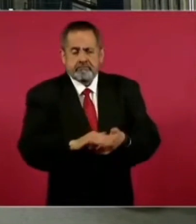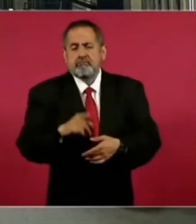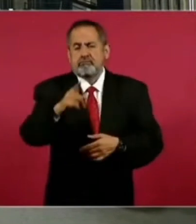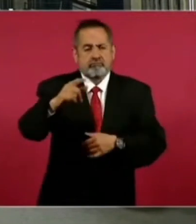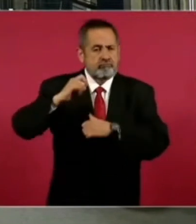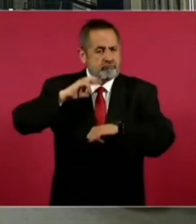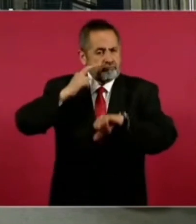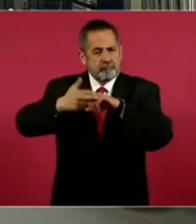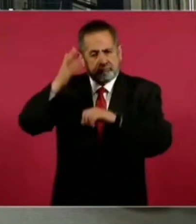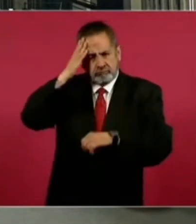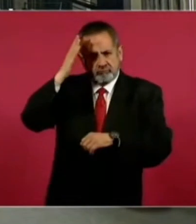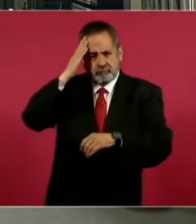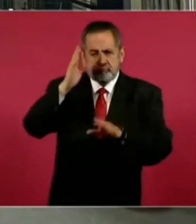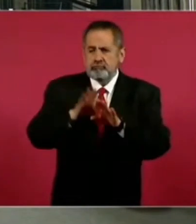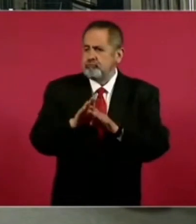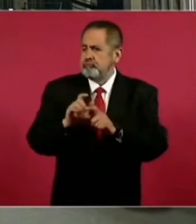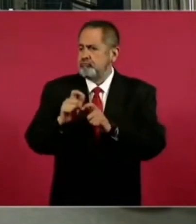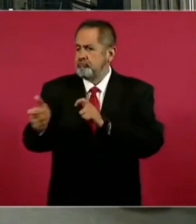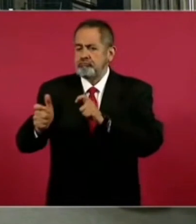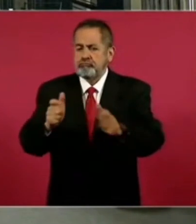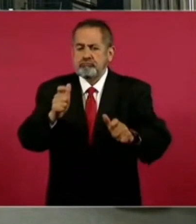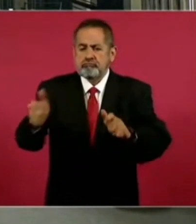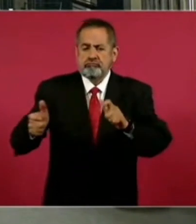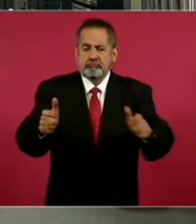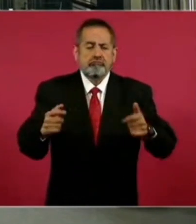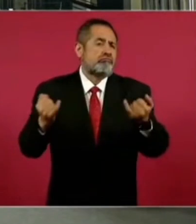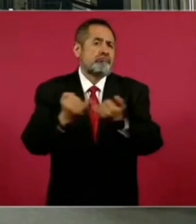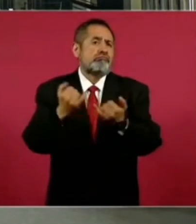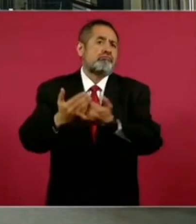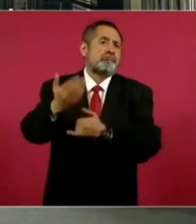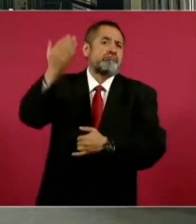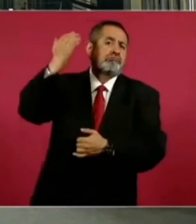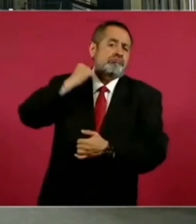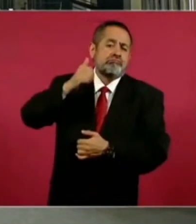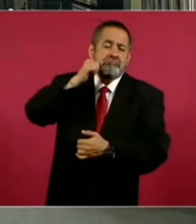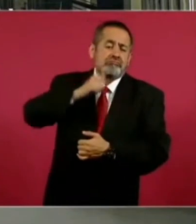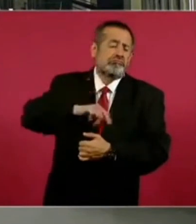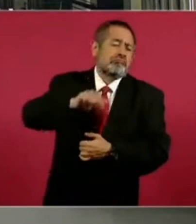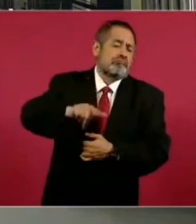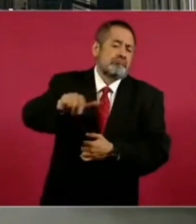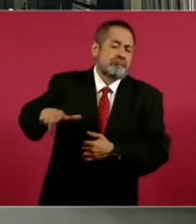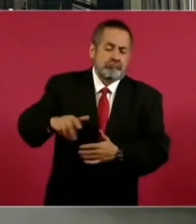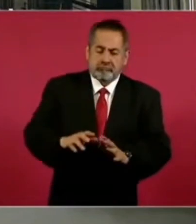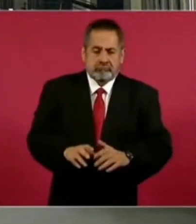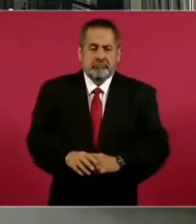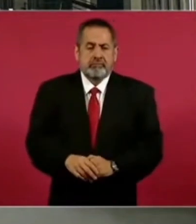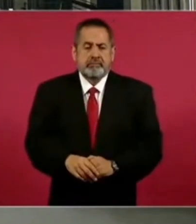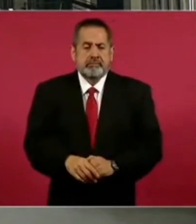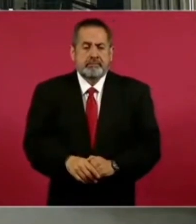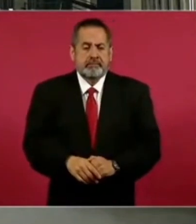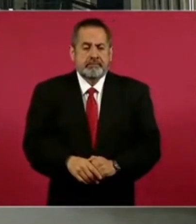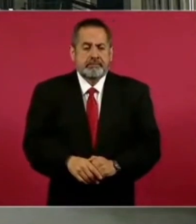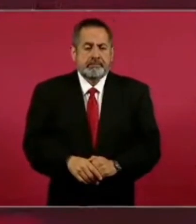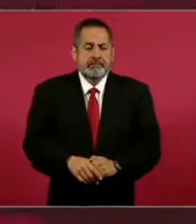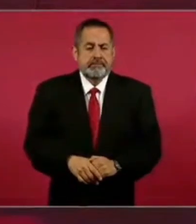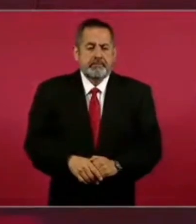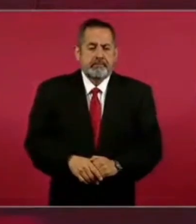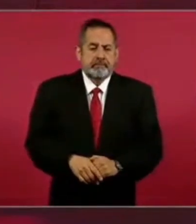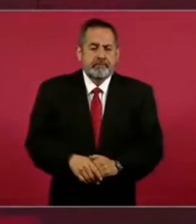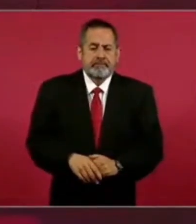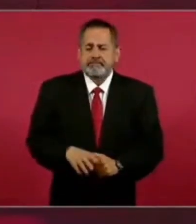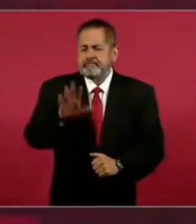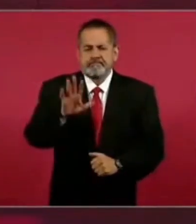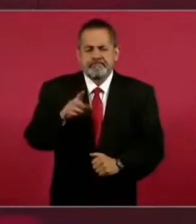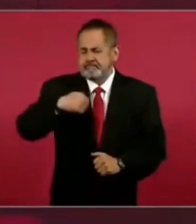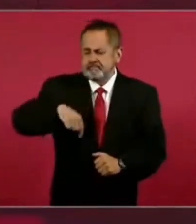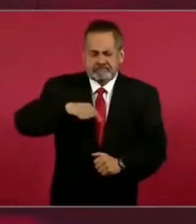encabeza para hacer pago a proveedores que no sea igual como siempre fue en el pasado, señor presidente? Nosotros estamos prácticamente al